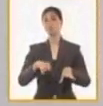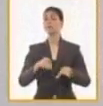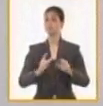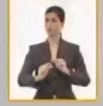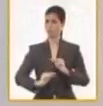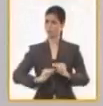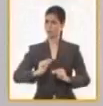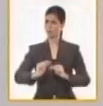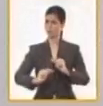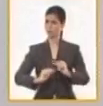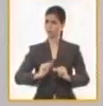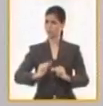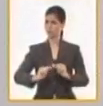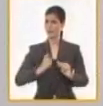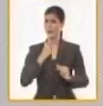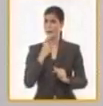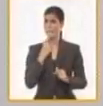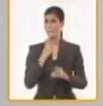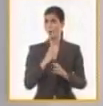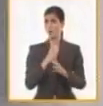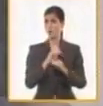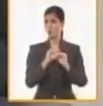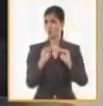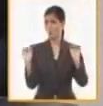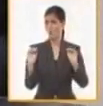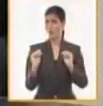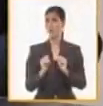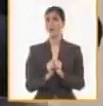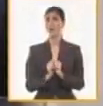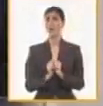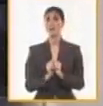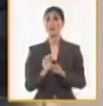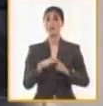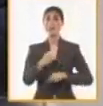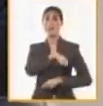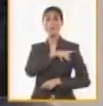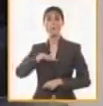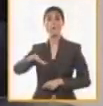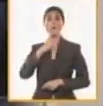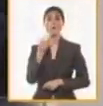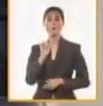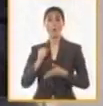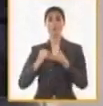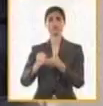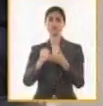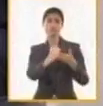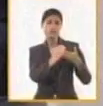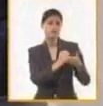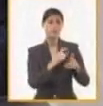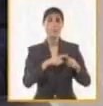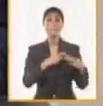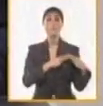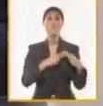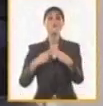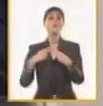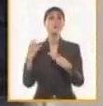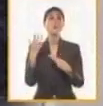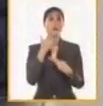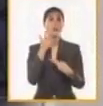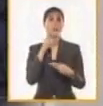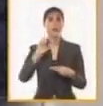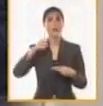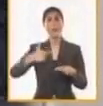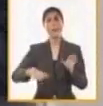A una mayor estabilidad futura, porque no solamente eso, el pueblo también apoya y confía en la ley de las